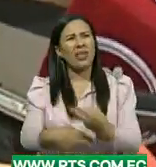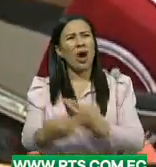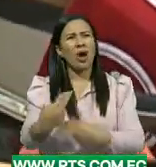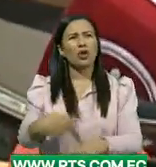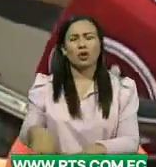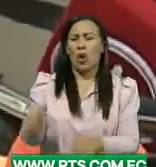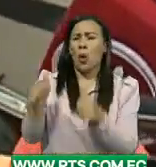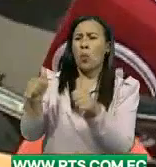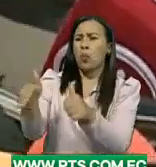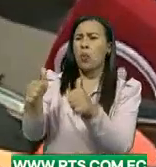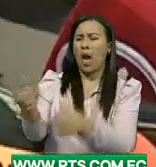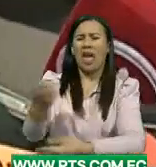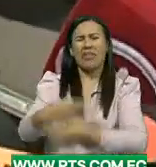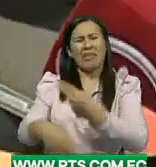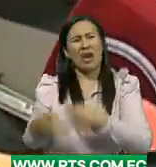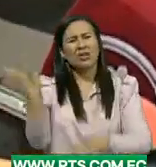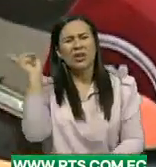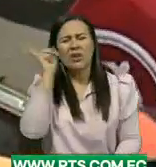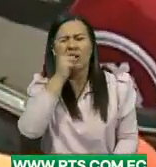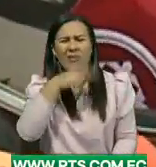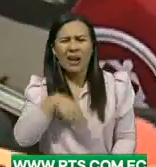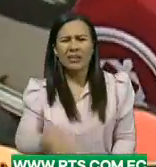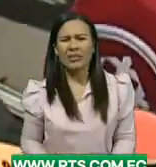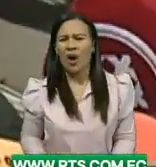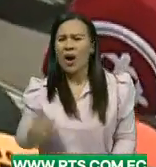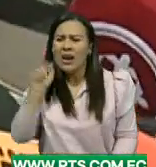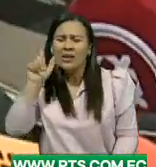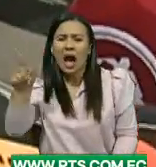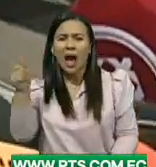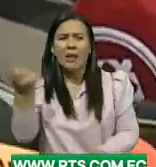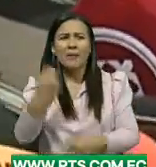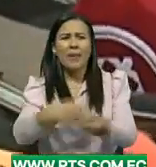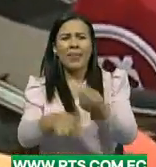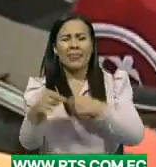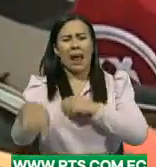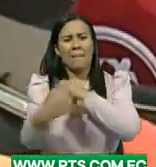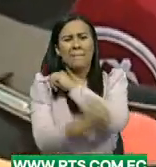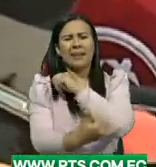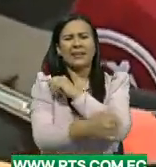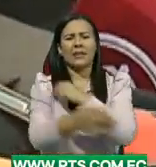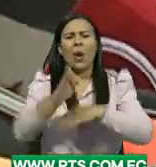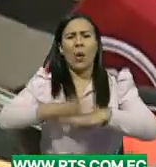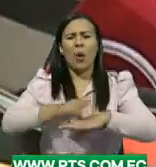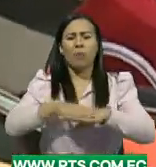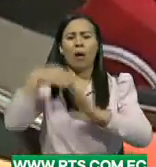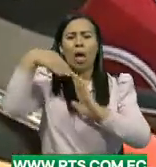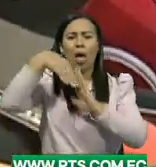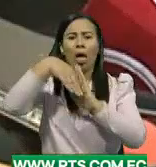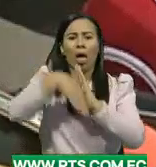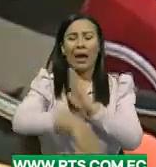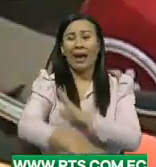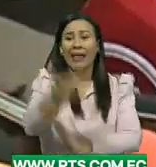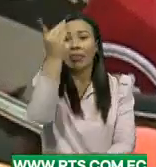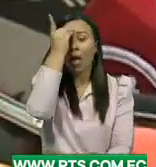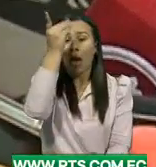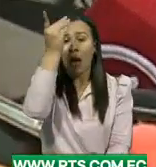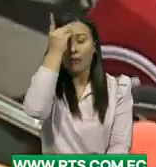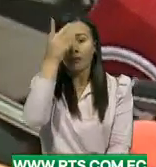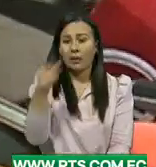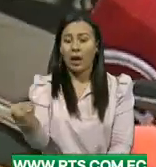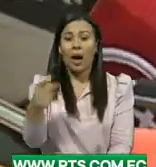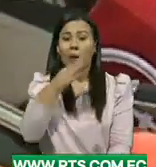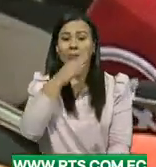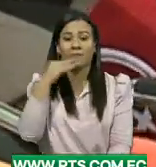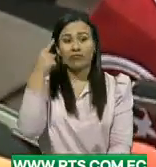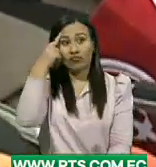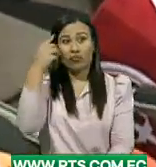buenos negocios Correa, ¿cómo habrá vendido al país? Pues nos dejó endeudado, se comió toda la